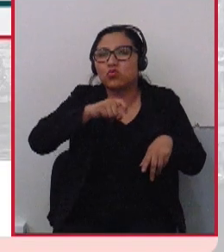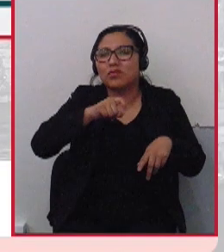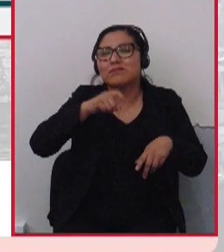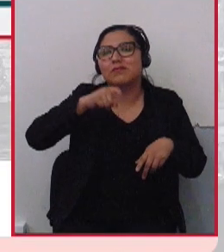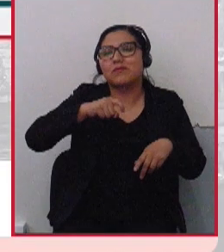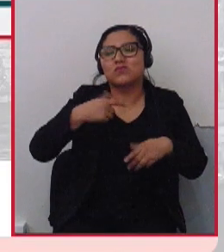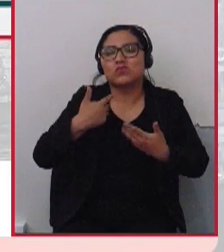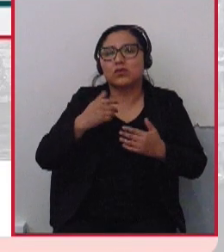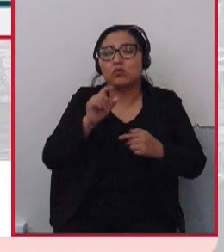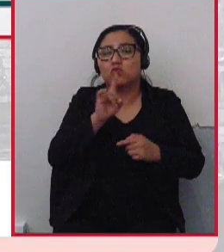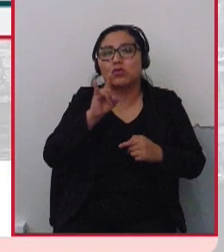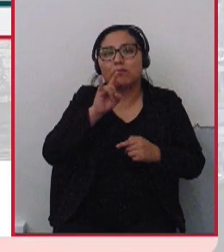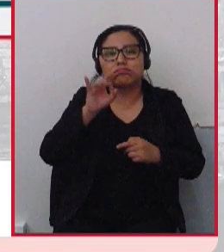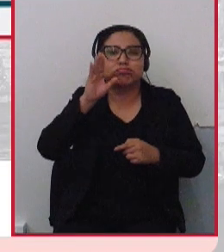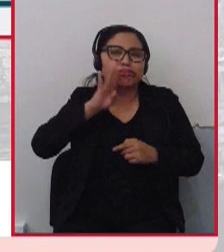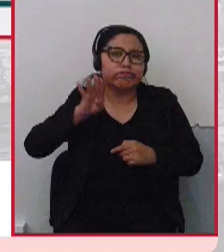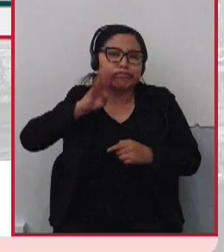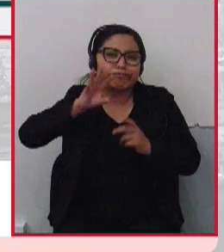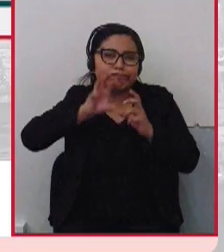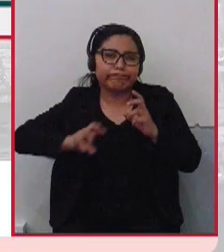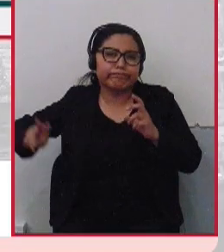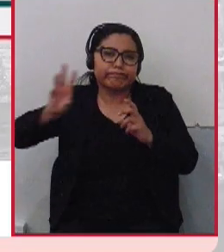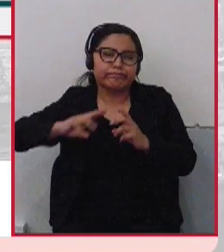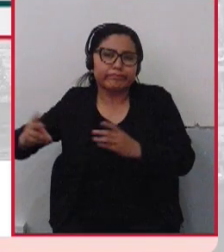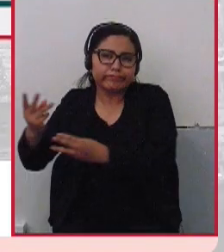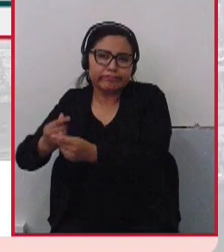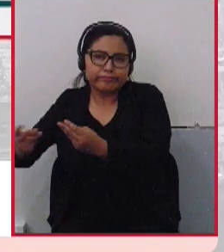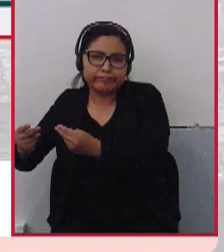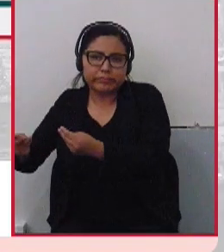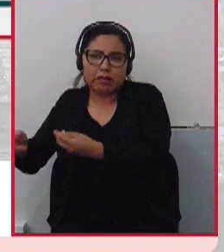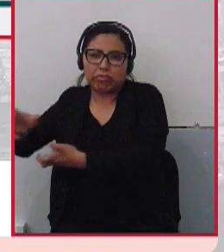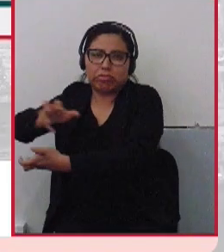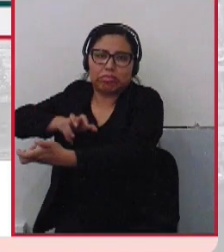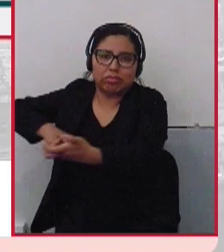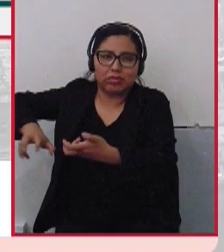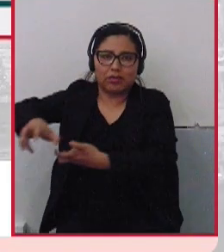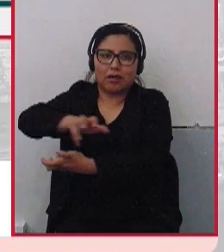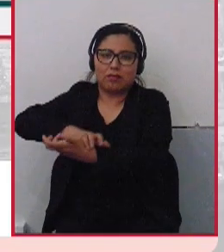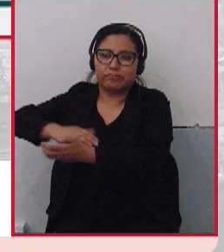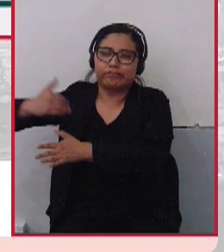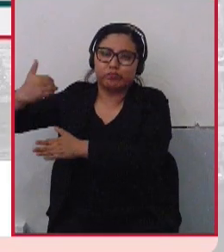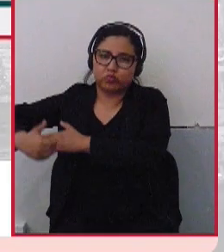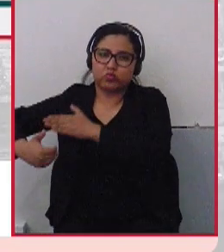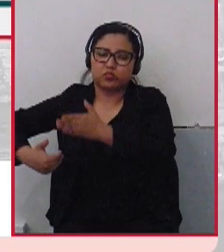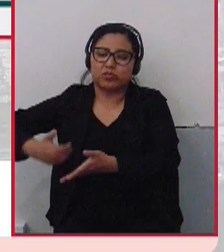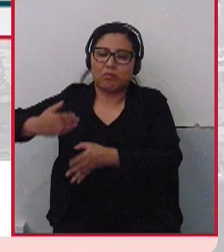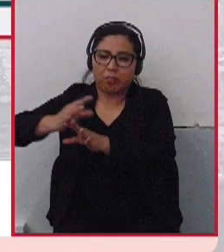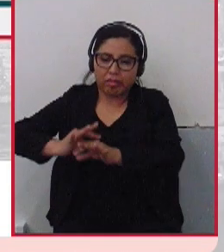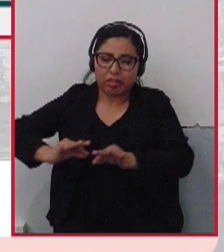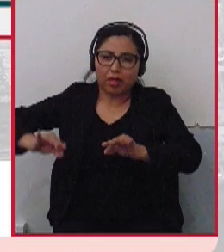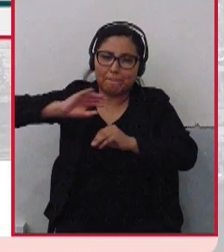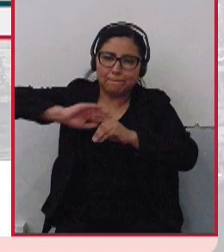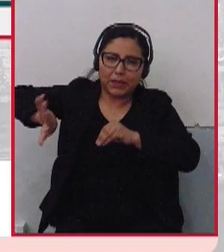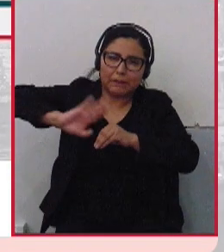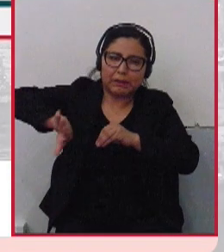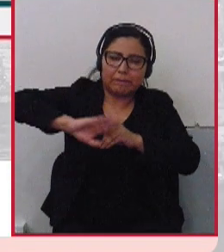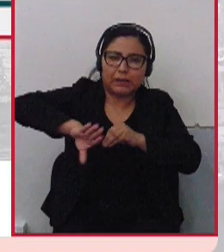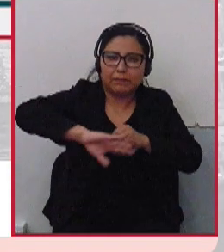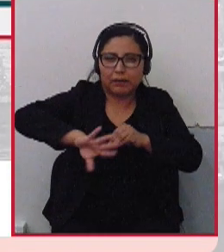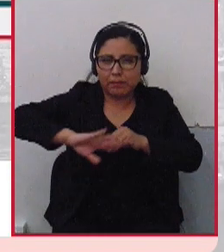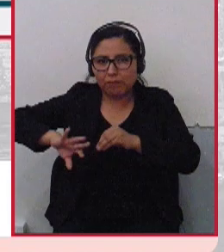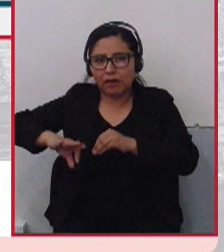nuestros relaves Raffer, los cicloneamos, hacemos un proceso de deslamado para retirarle la mayor cantidad de